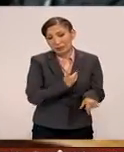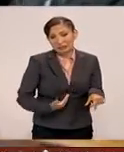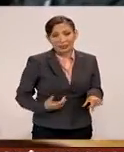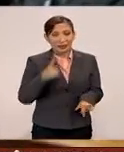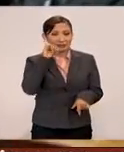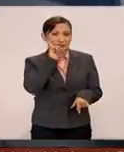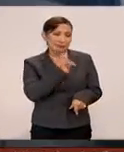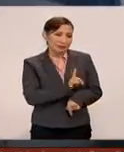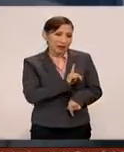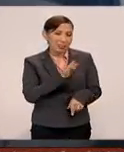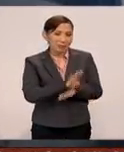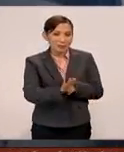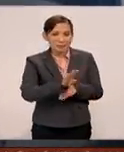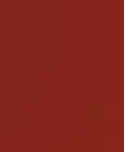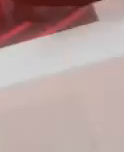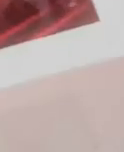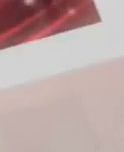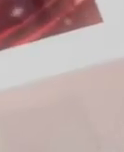la presidencia de Brasil.